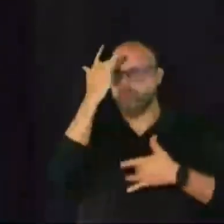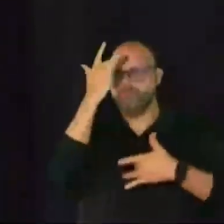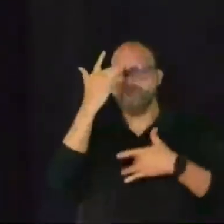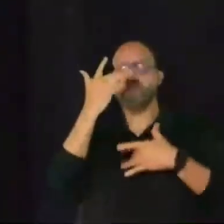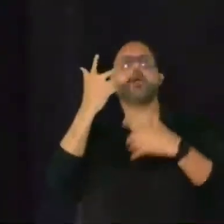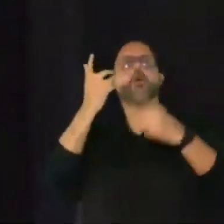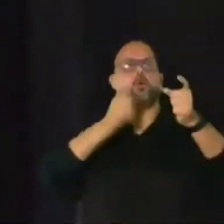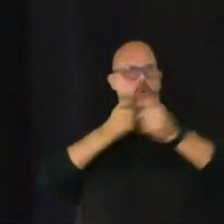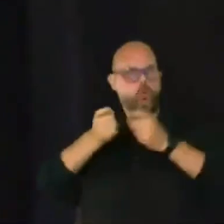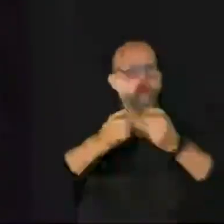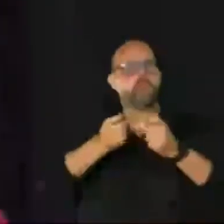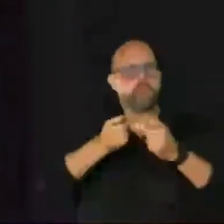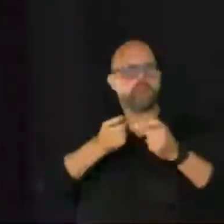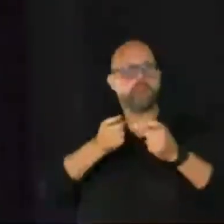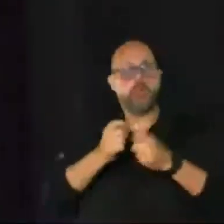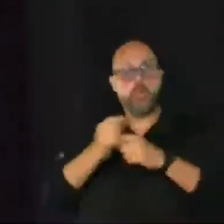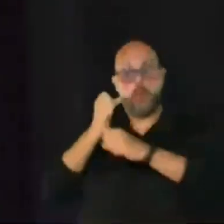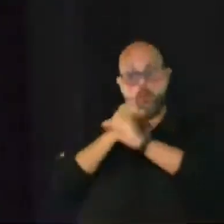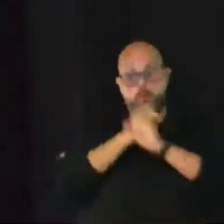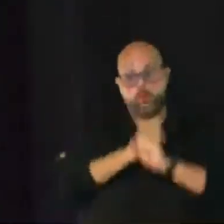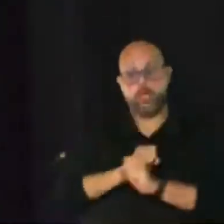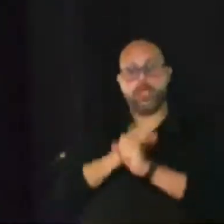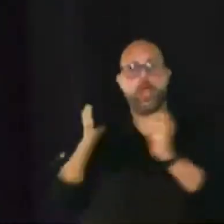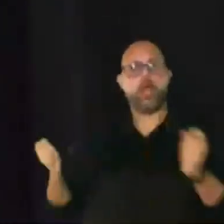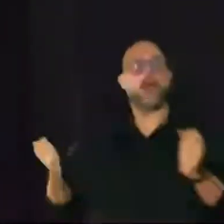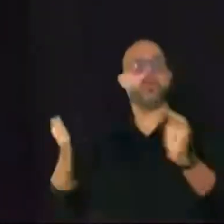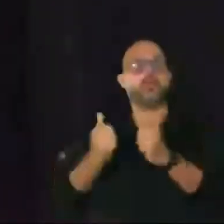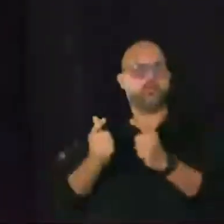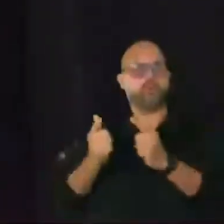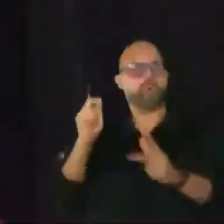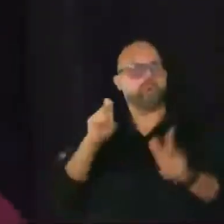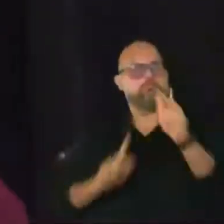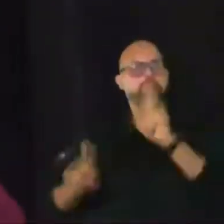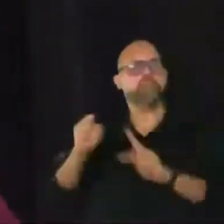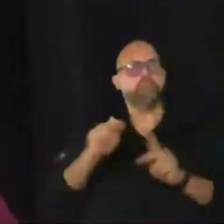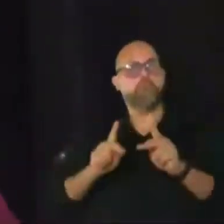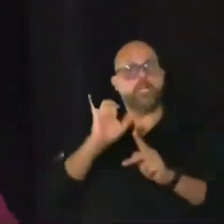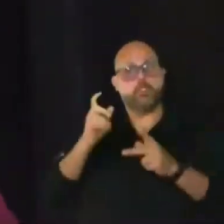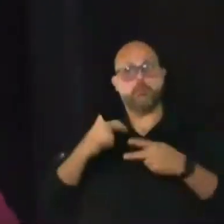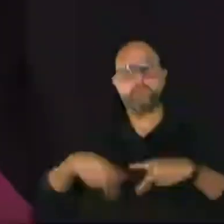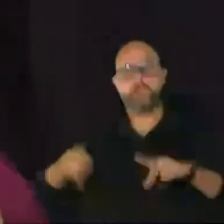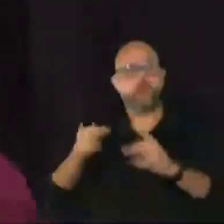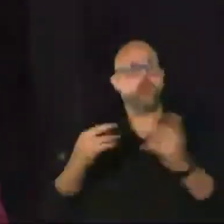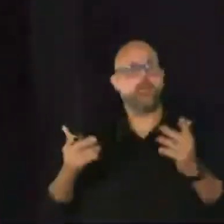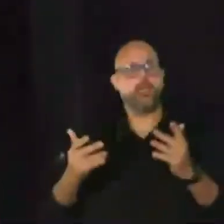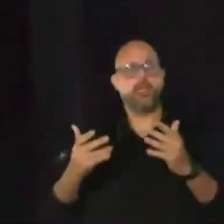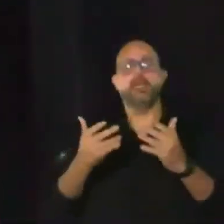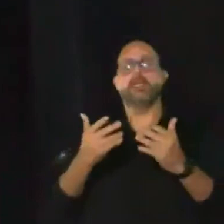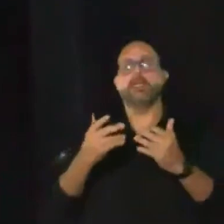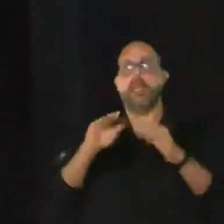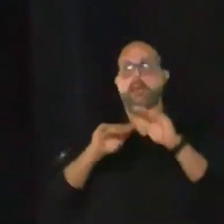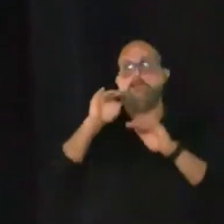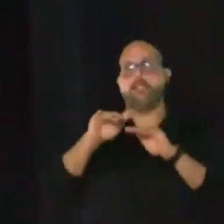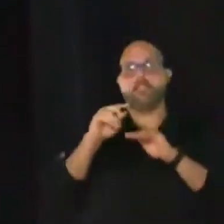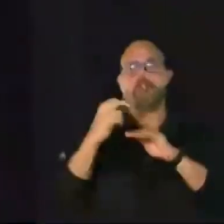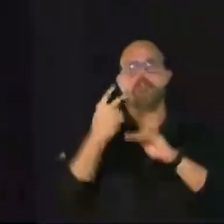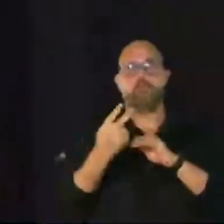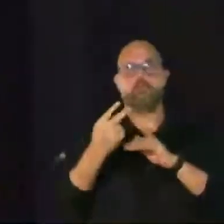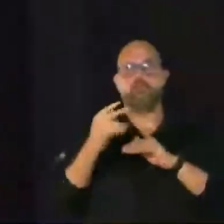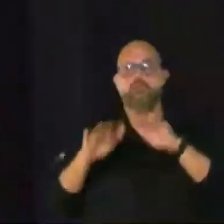todos los ciudadanos. Ese control nos permitió la fase 2, la fase 3 y la fase